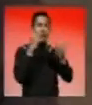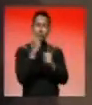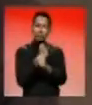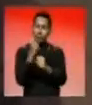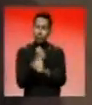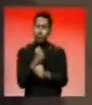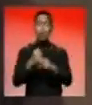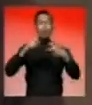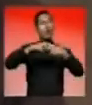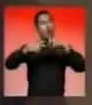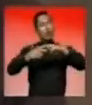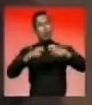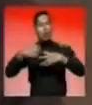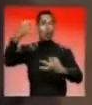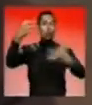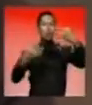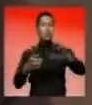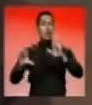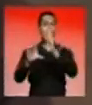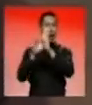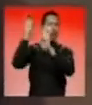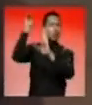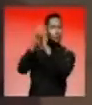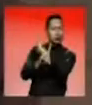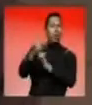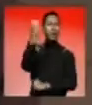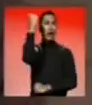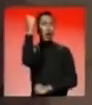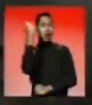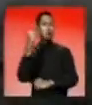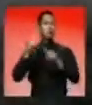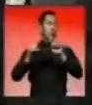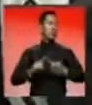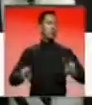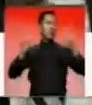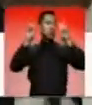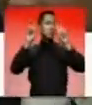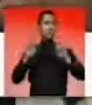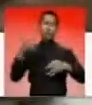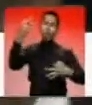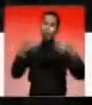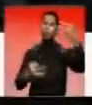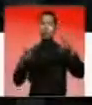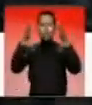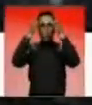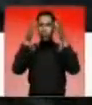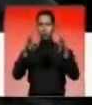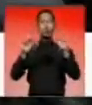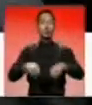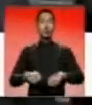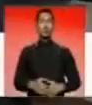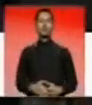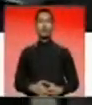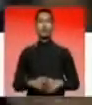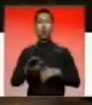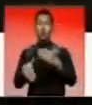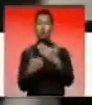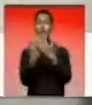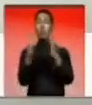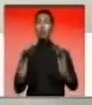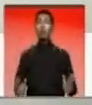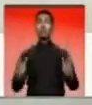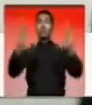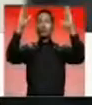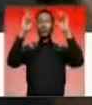sus controversias, así como a reclamar sus legítimos derechos. En la nueva edificación que fue recorrida por